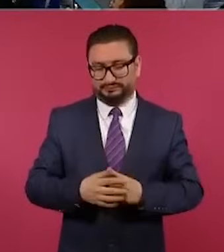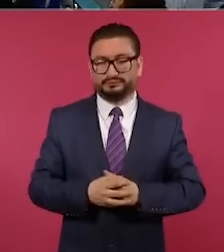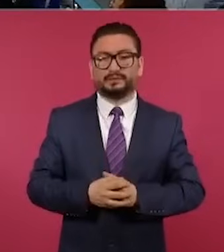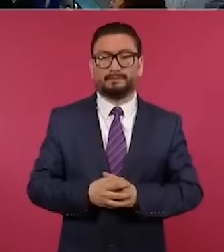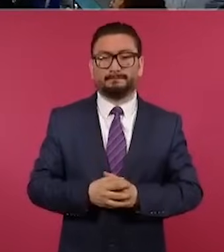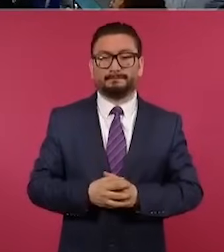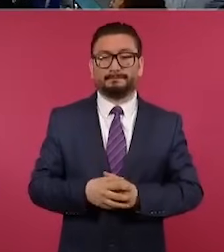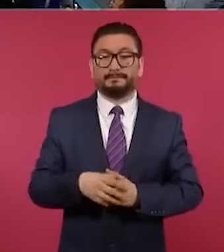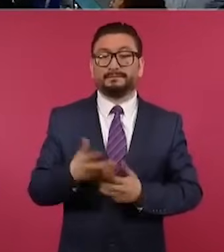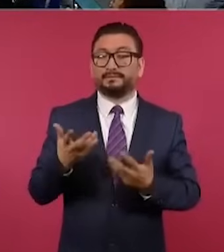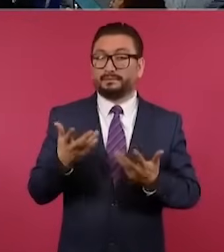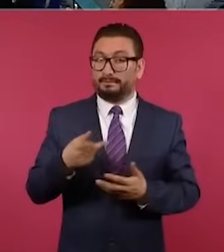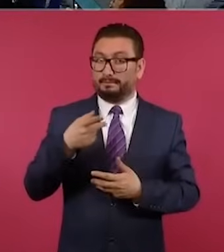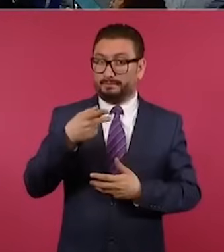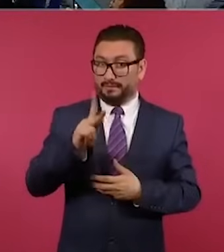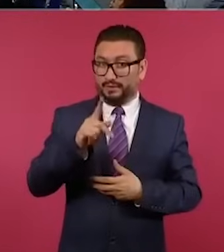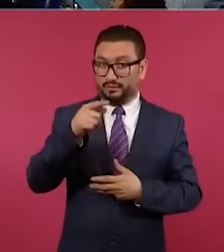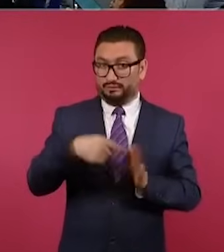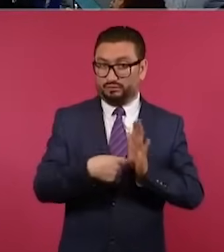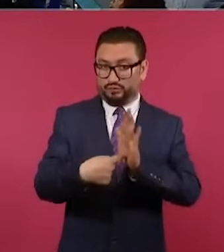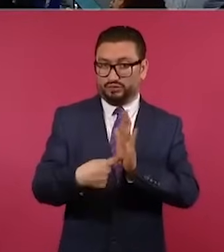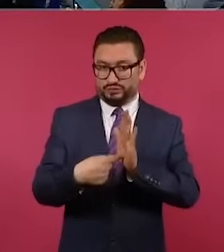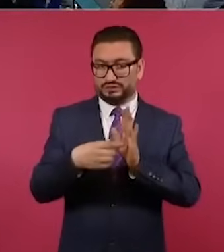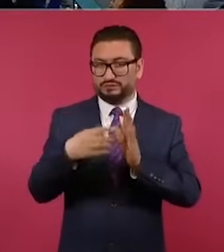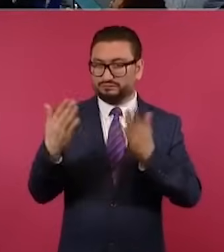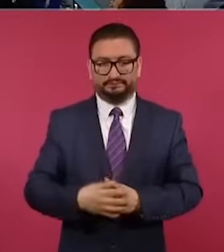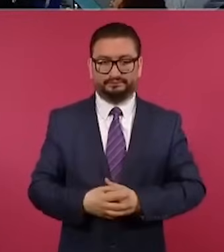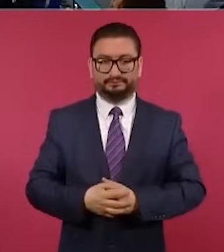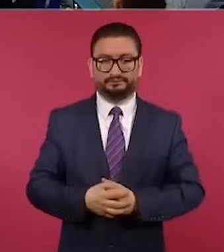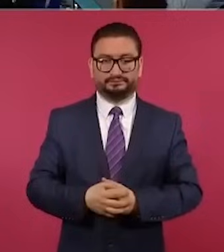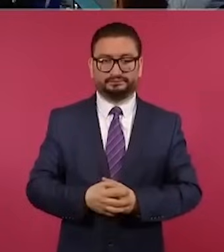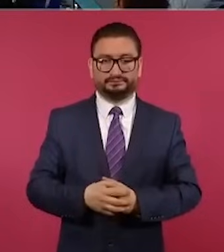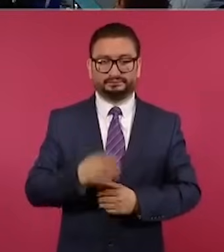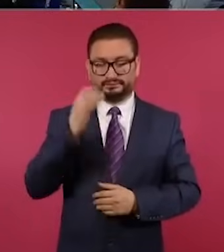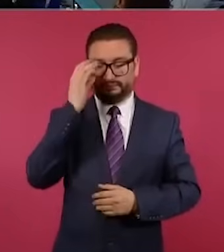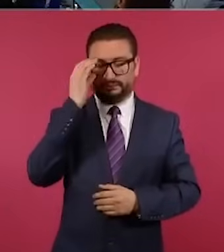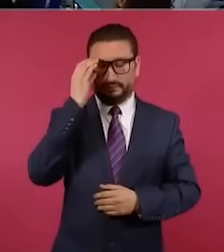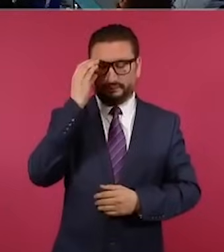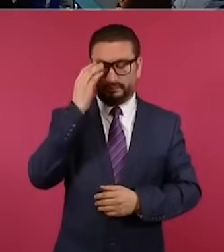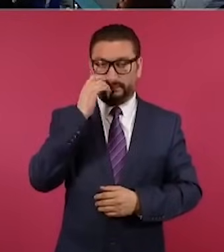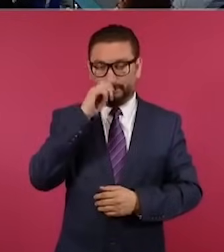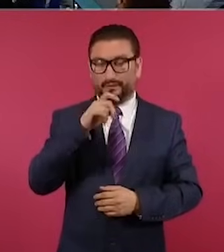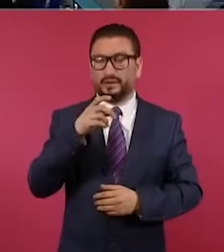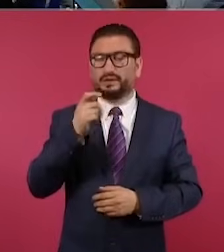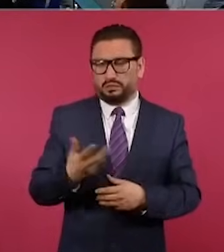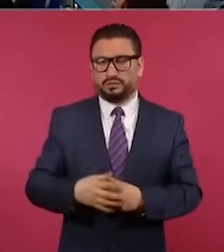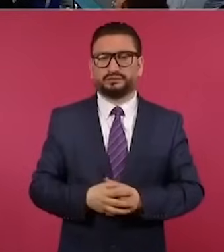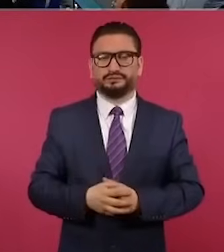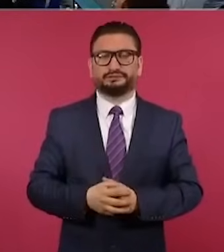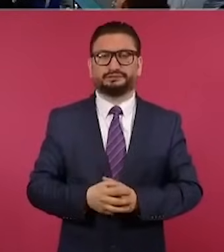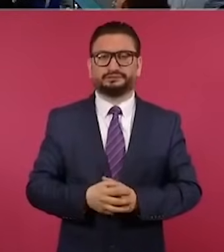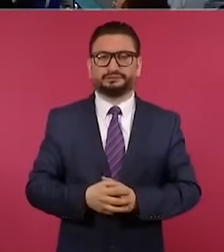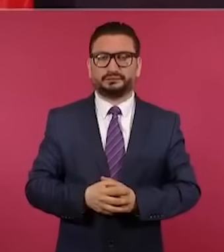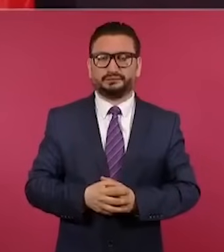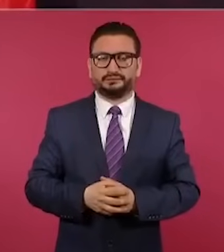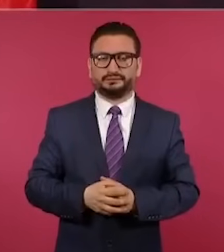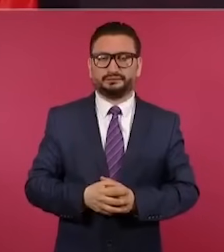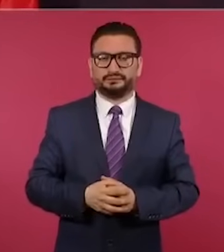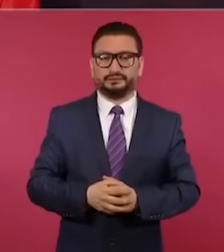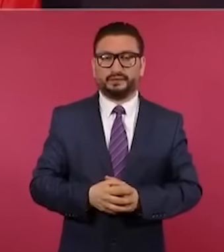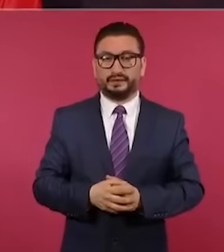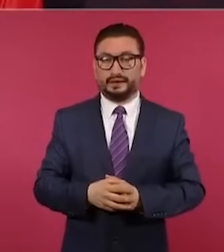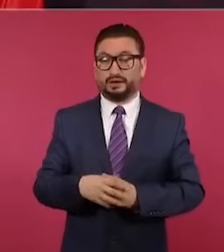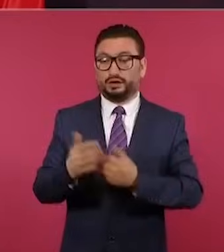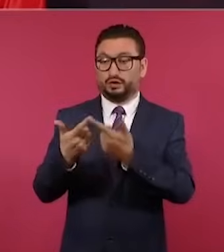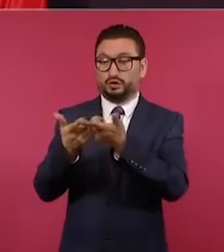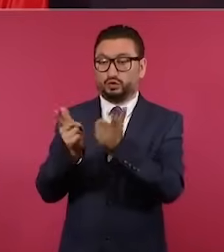Pero para que veas las diferencias, ¿no? Y todo esto tiene que ver con el movimiento